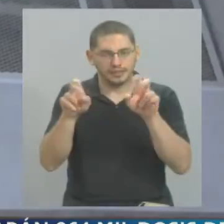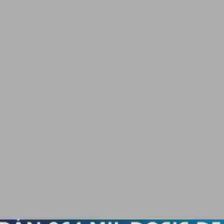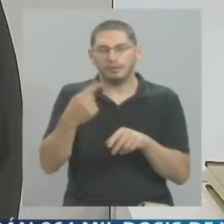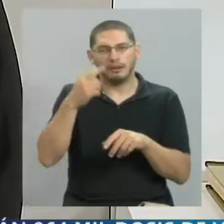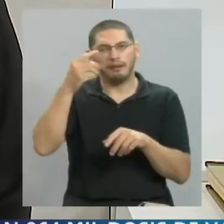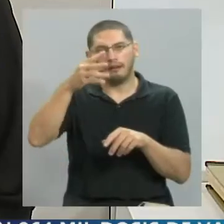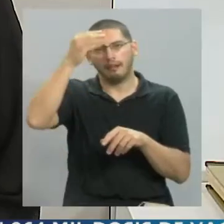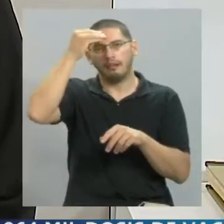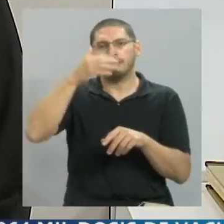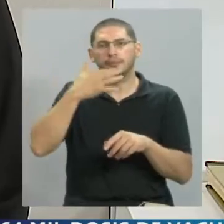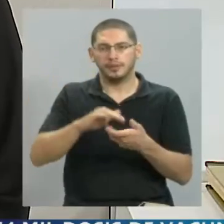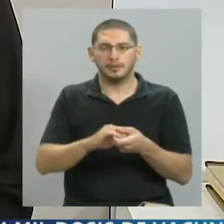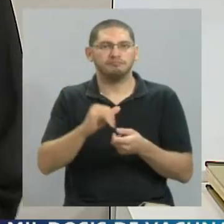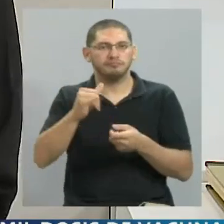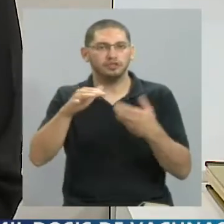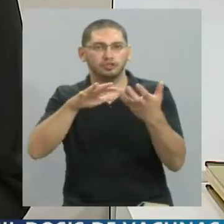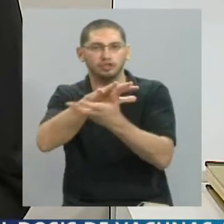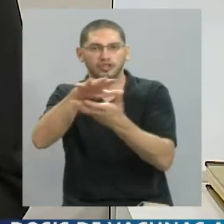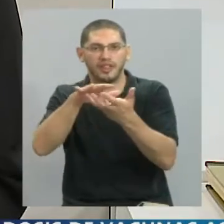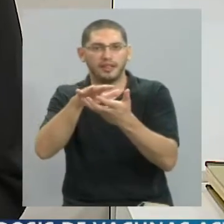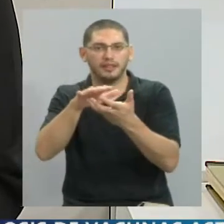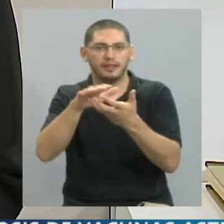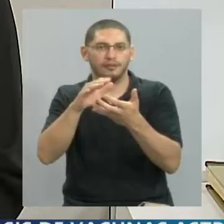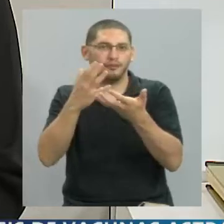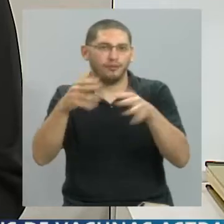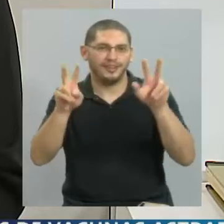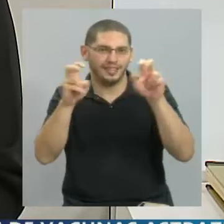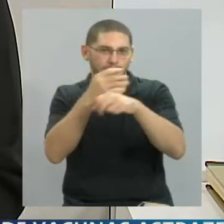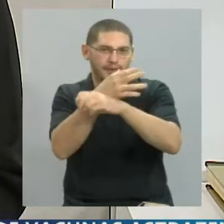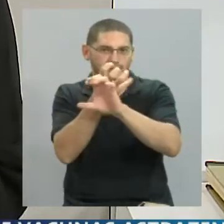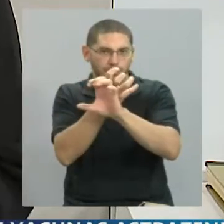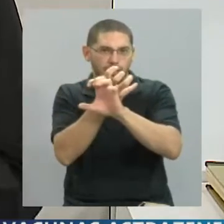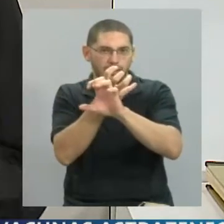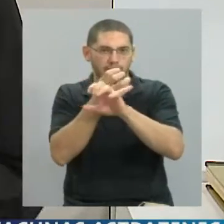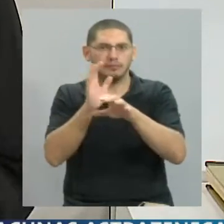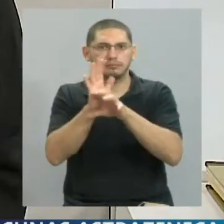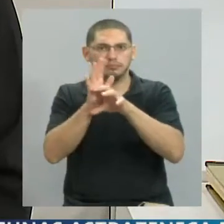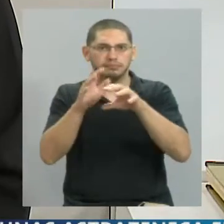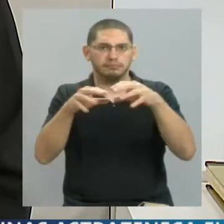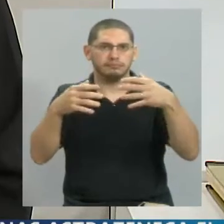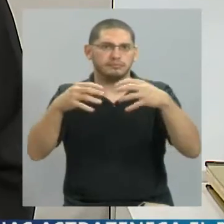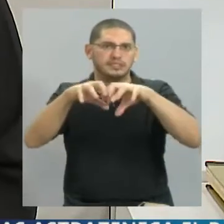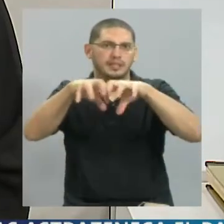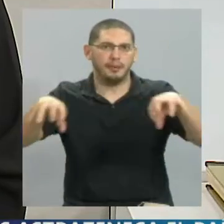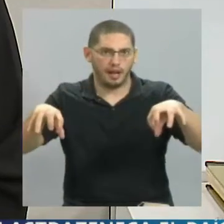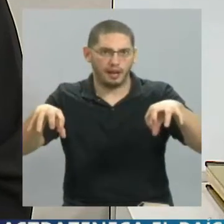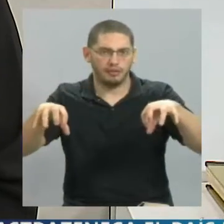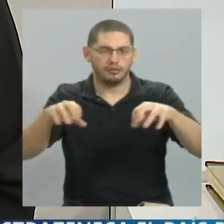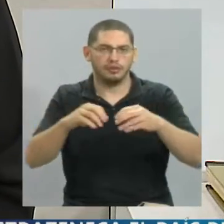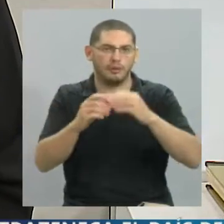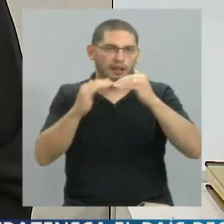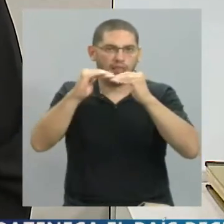brecha social que sin duda se amplió a partir de las carencias que reflejaba esta virtualidad. Doctor,